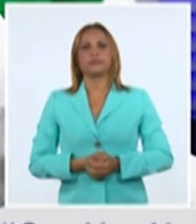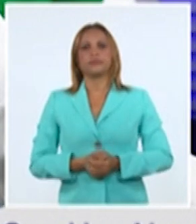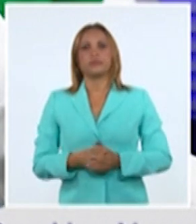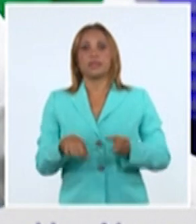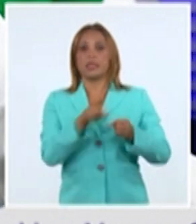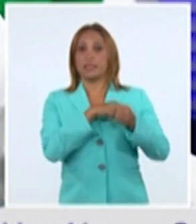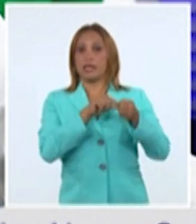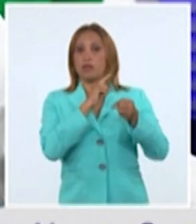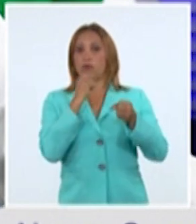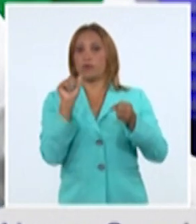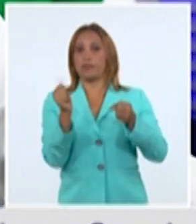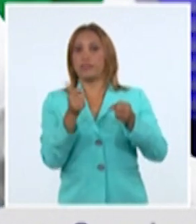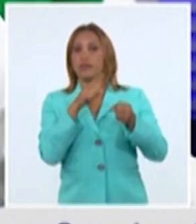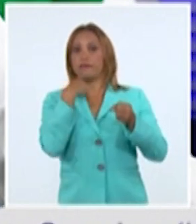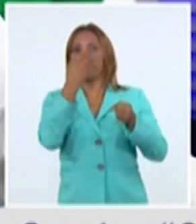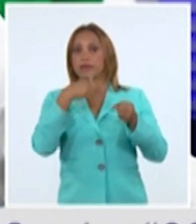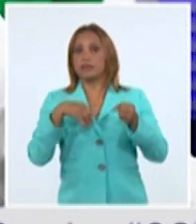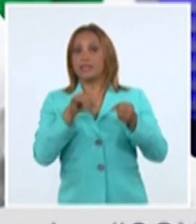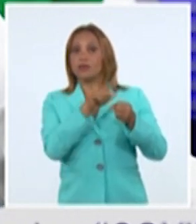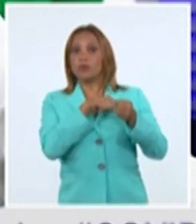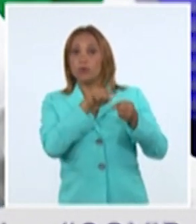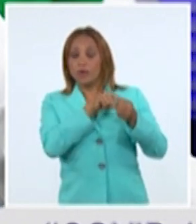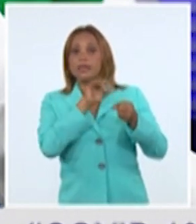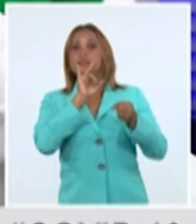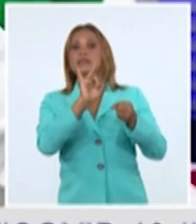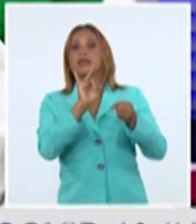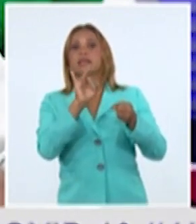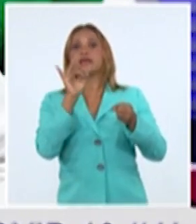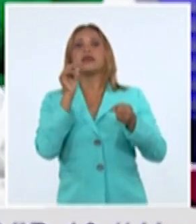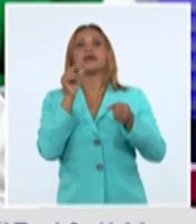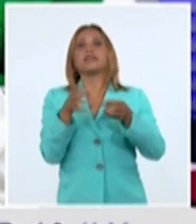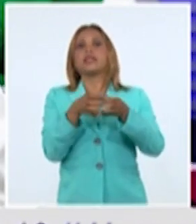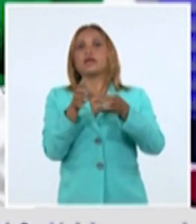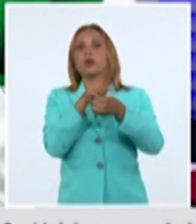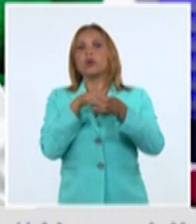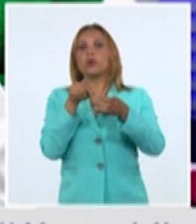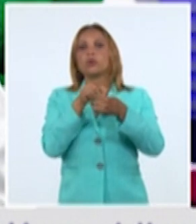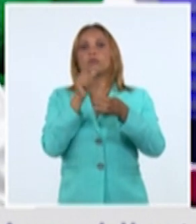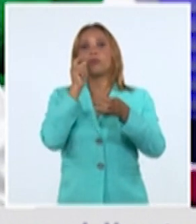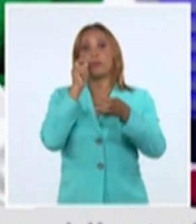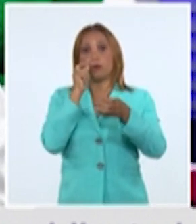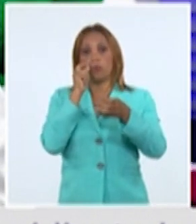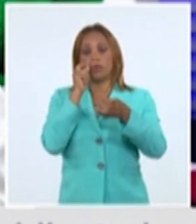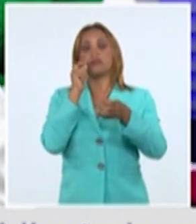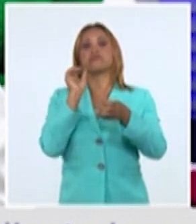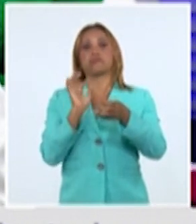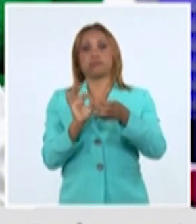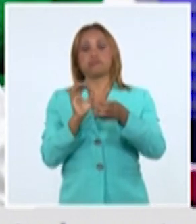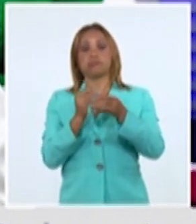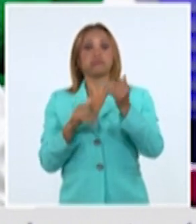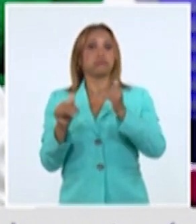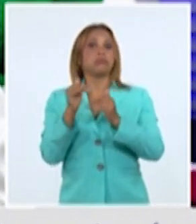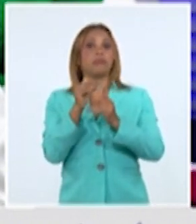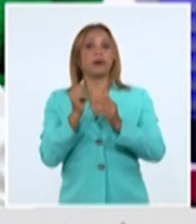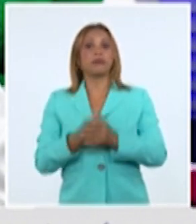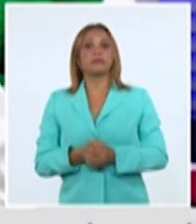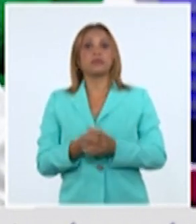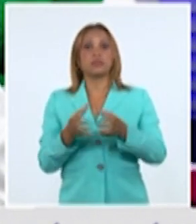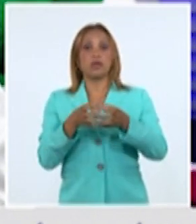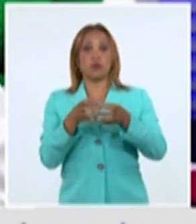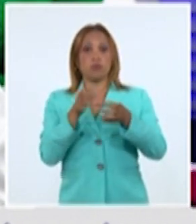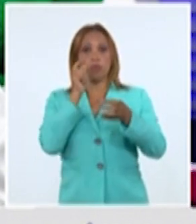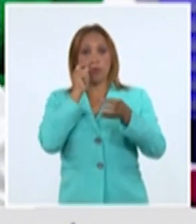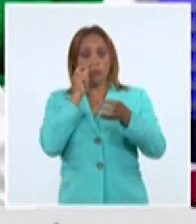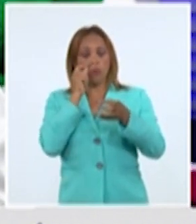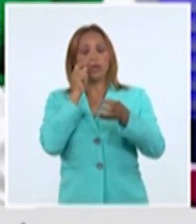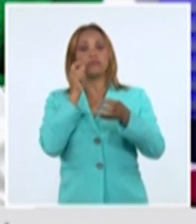fallecidos, 7 del sexo masculino, reiterando el predominio del sexo masculino